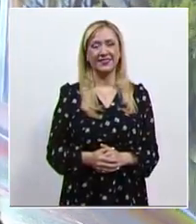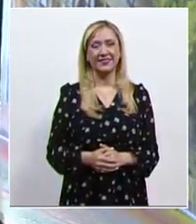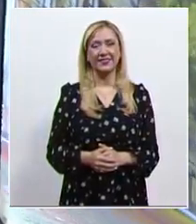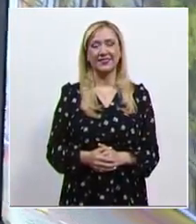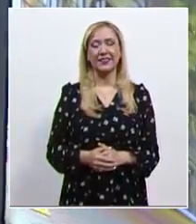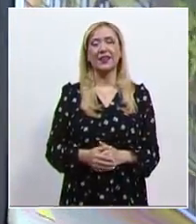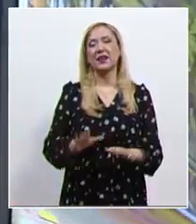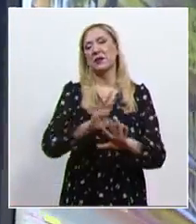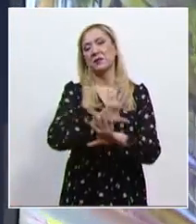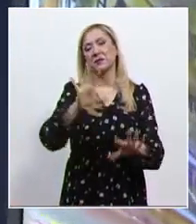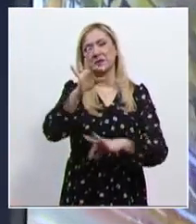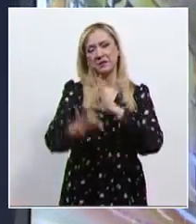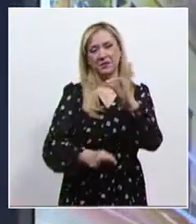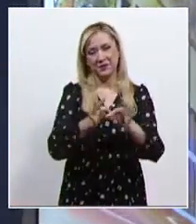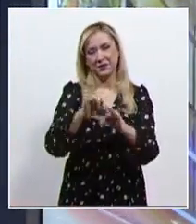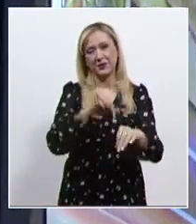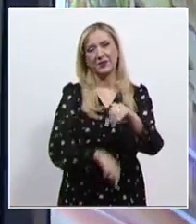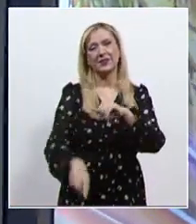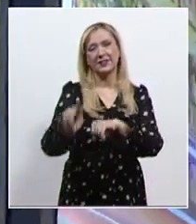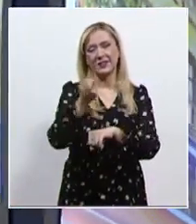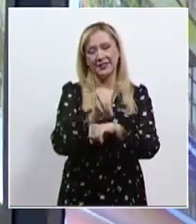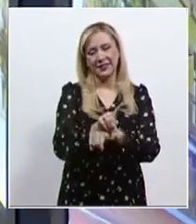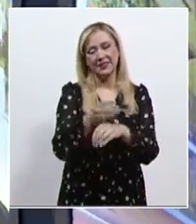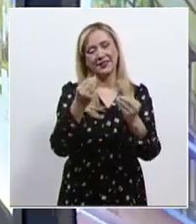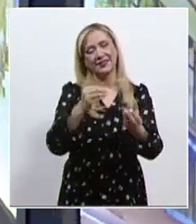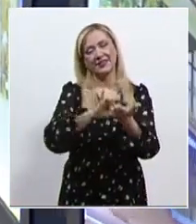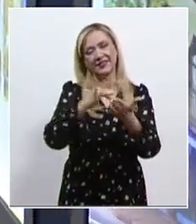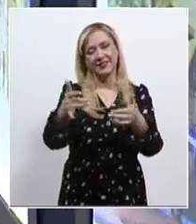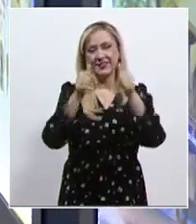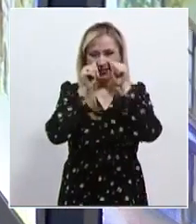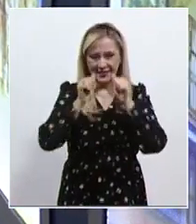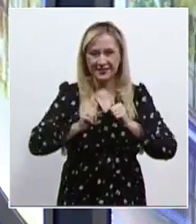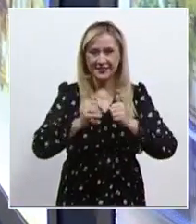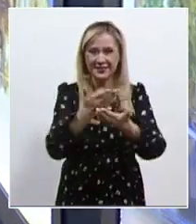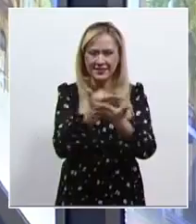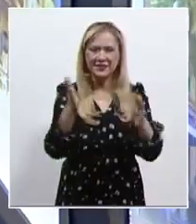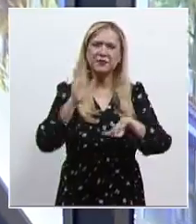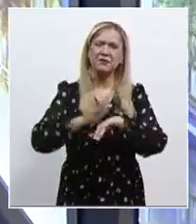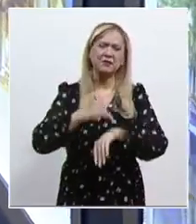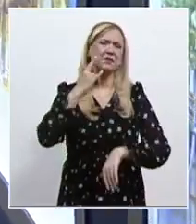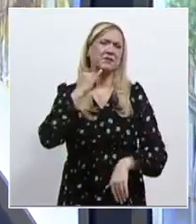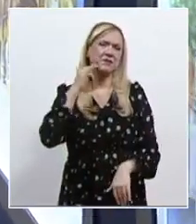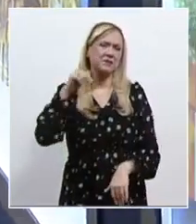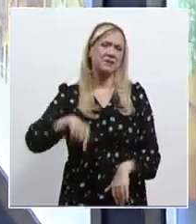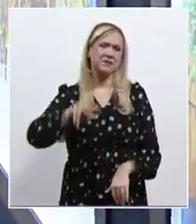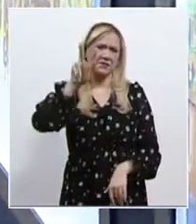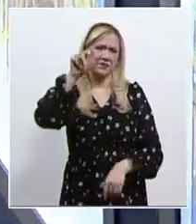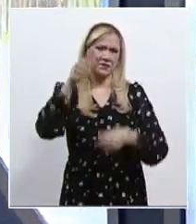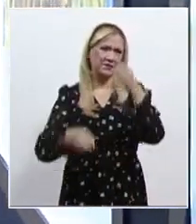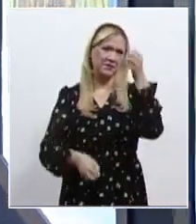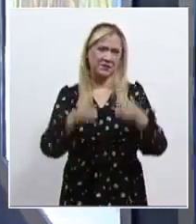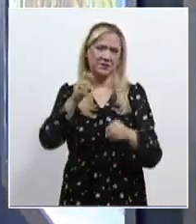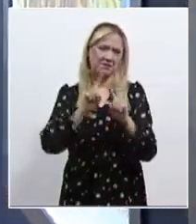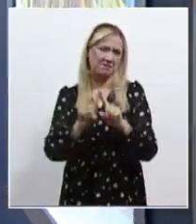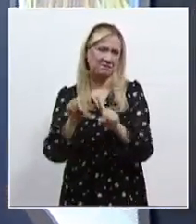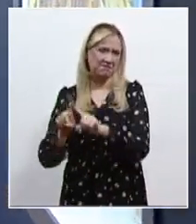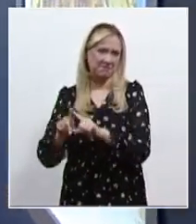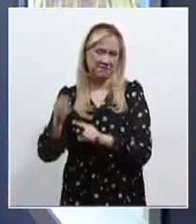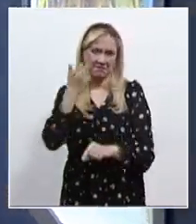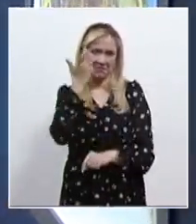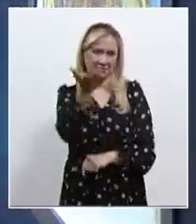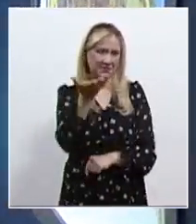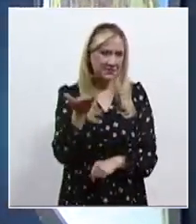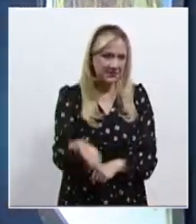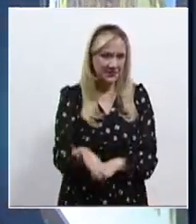y es así como llegamos al final de este espacio como siempre Agradeciendo su compañía e invitándole a mantenerse aquí en la señal del Canal del poder